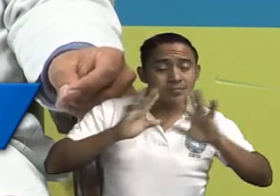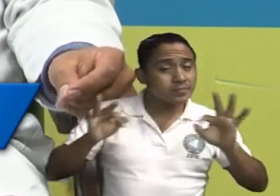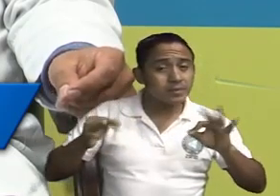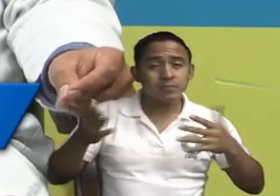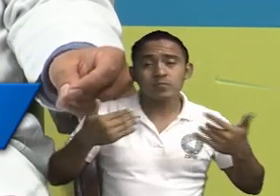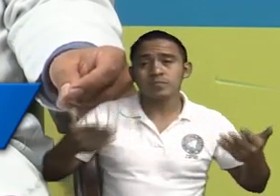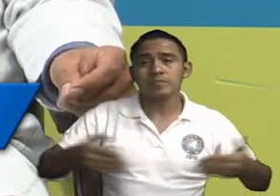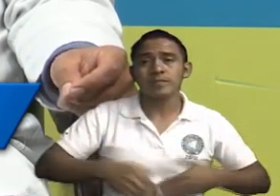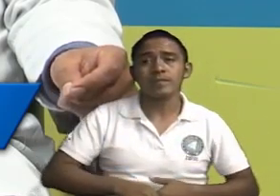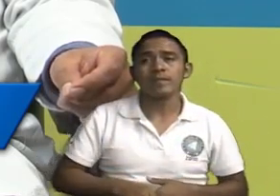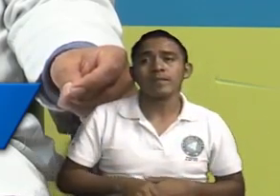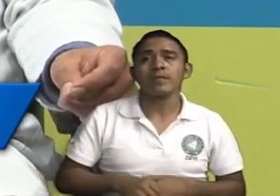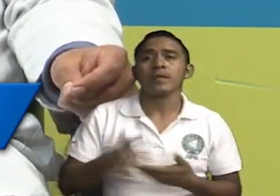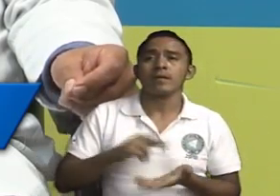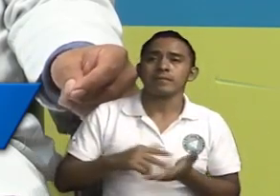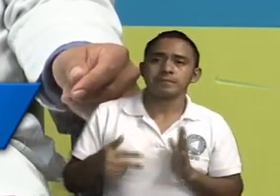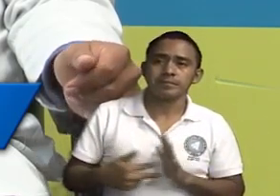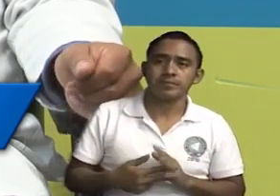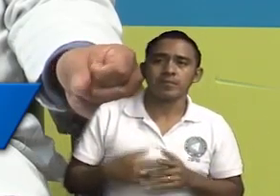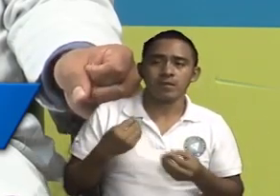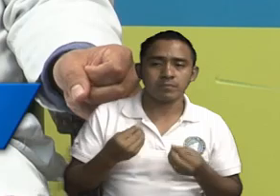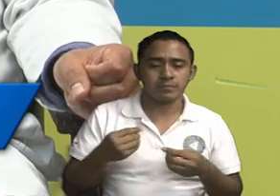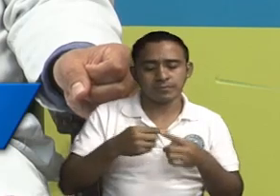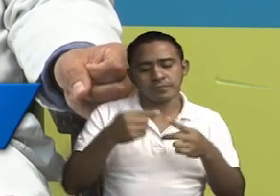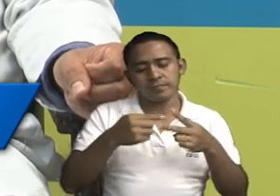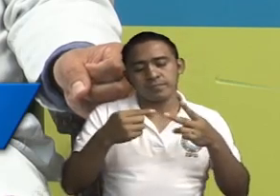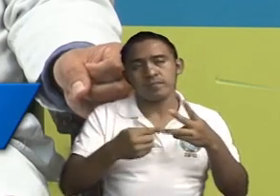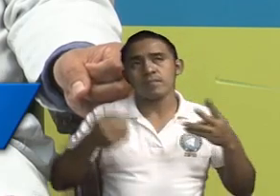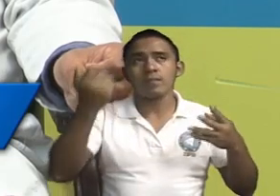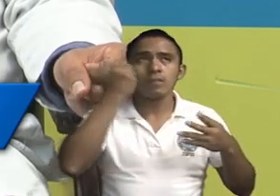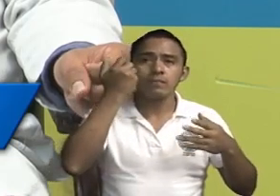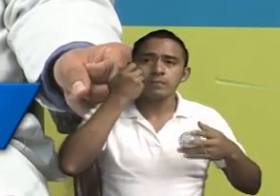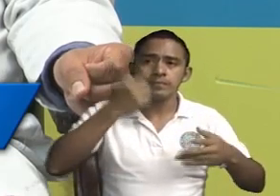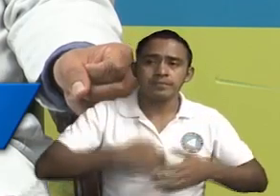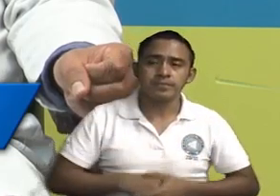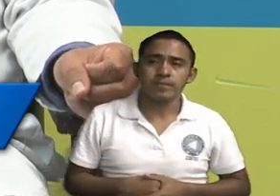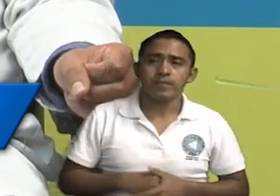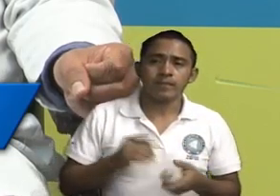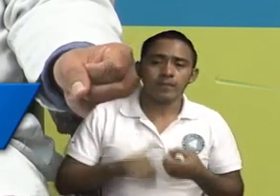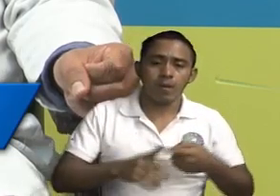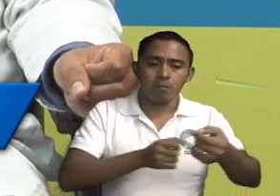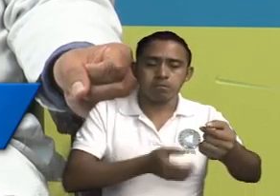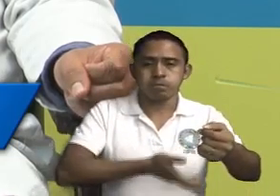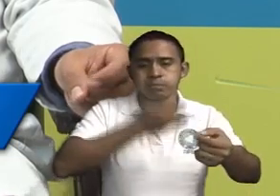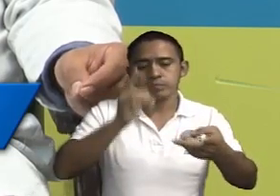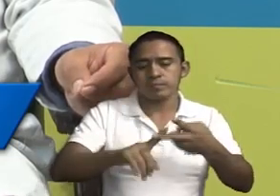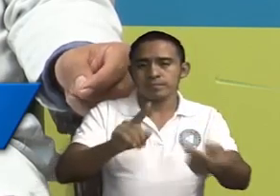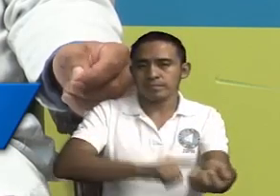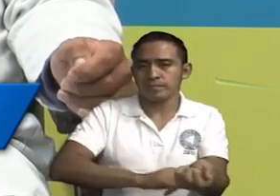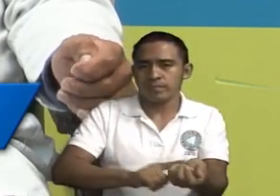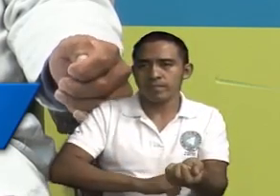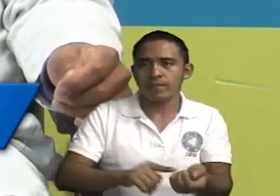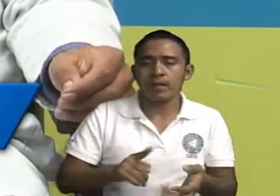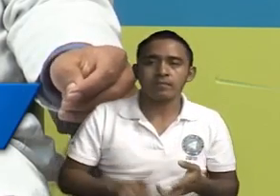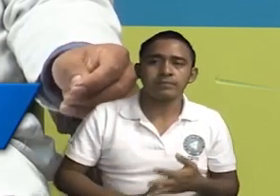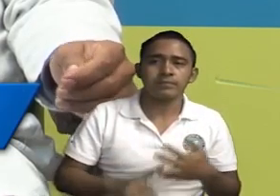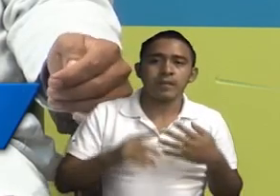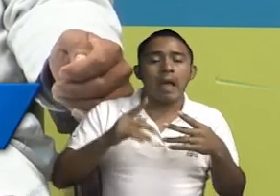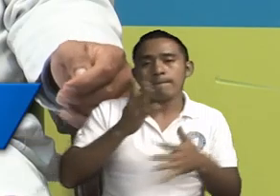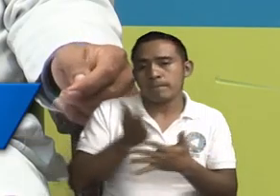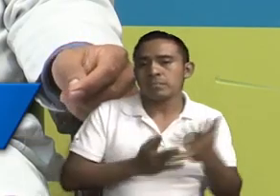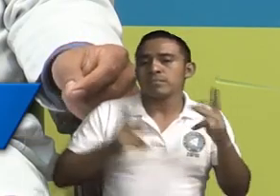Entonces, eso nos va llevando, ¿verdad?, a la aparición de diferentes enfermedades, ¿verdad?, como la hipertensión, la diabetes. Muchos de nosotros